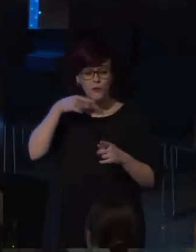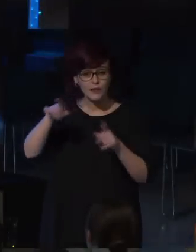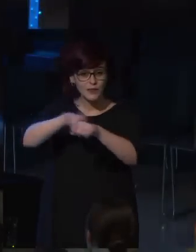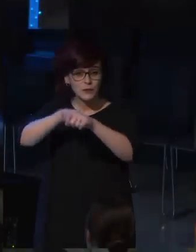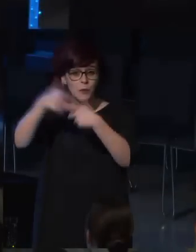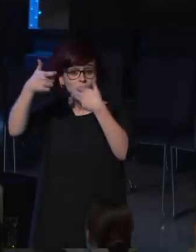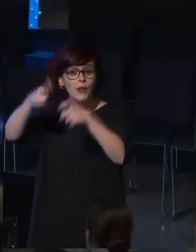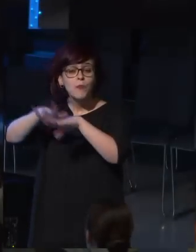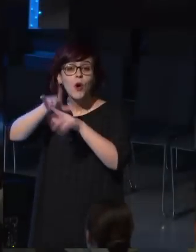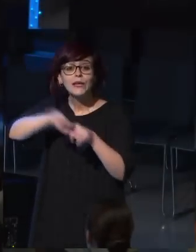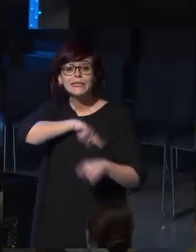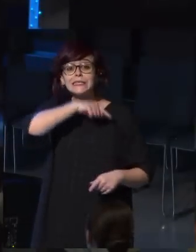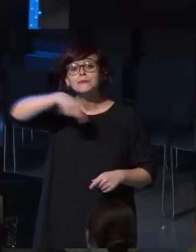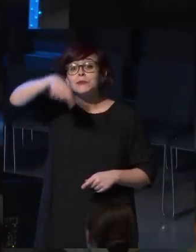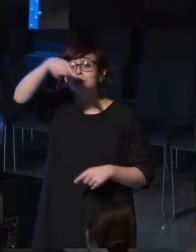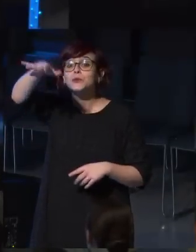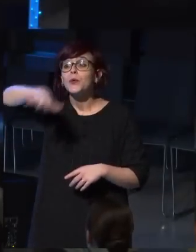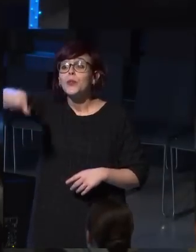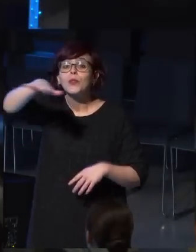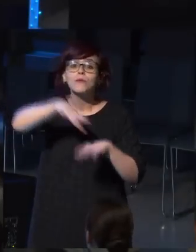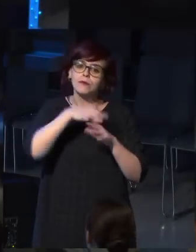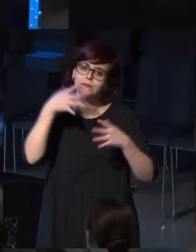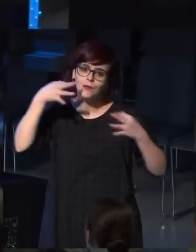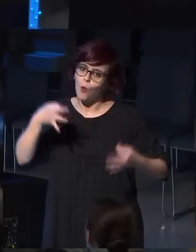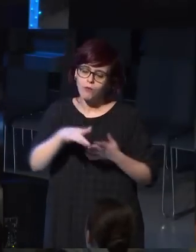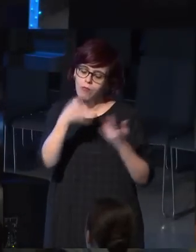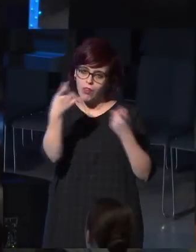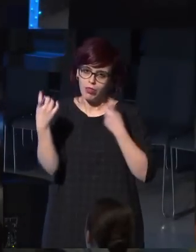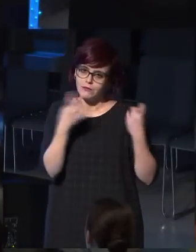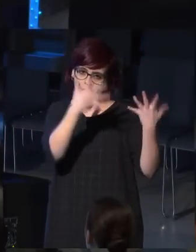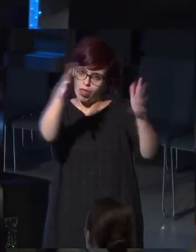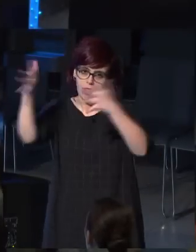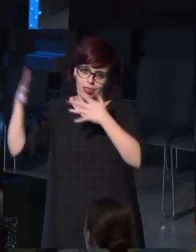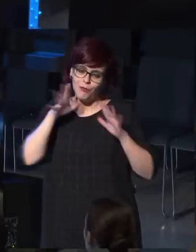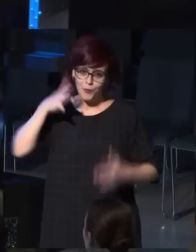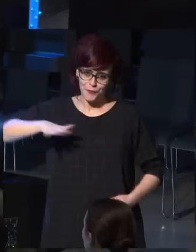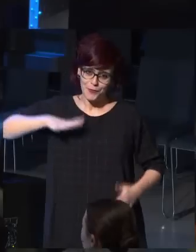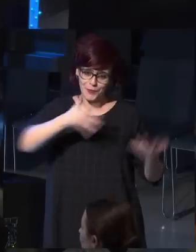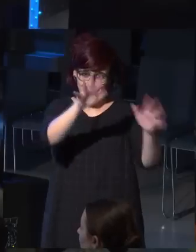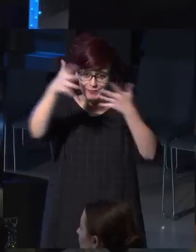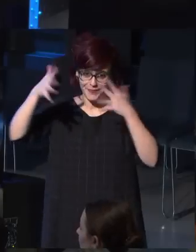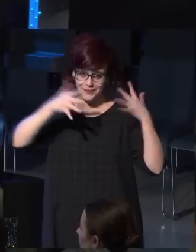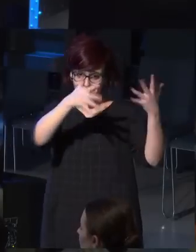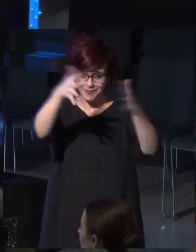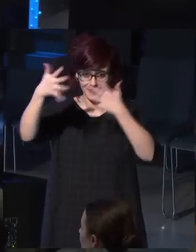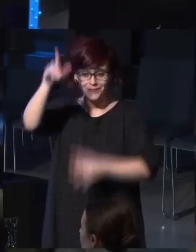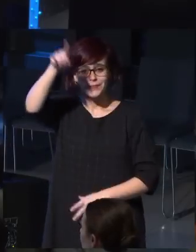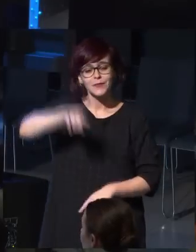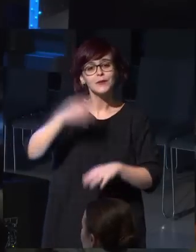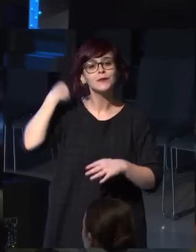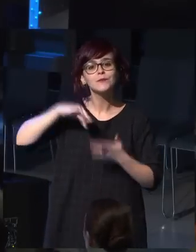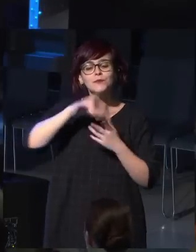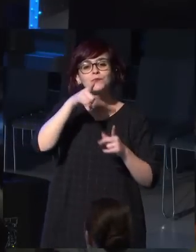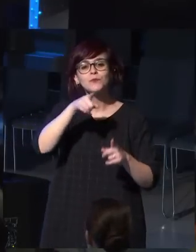Héctor debe estar por ahí, el espíritu del Villastrón, así que seguro que se habrá ganado un aplauso como el que le vais a dar. Y que ya de paso hace que recibamos también a Jorge González